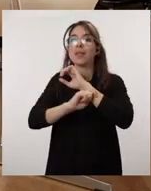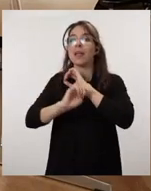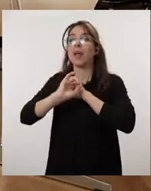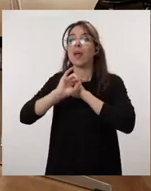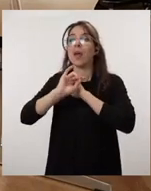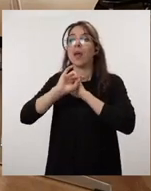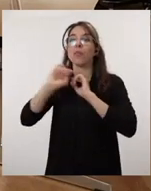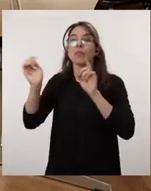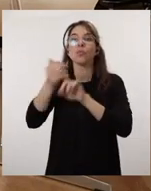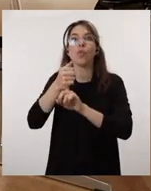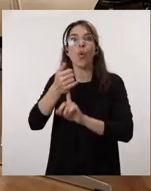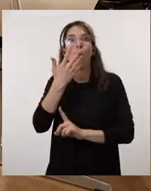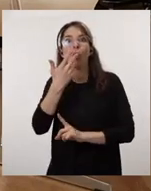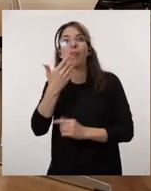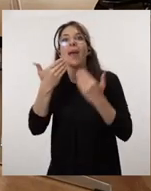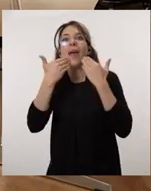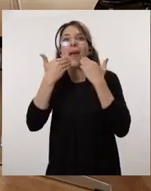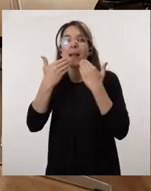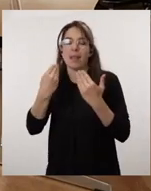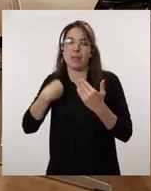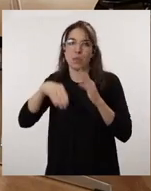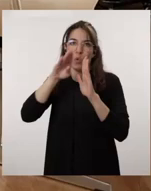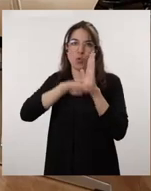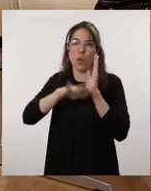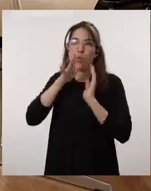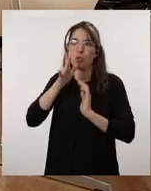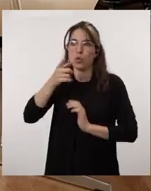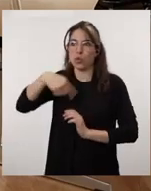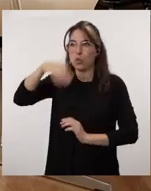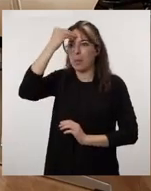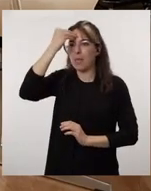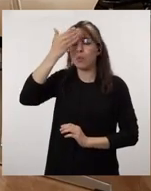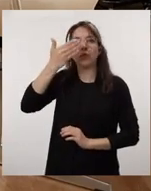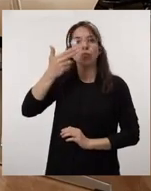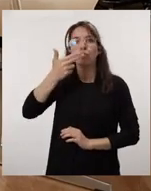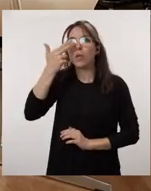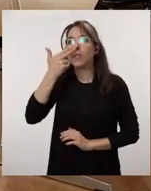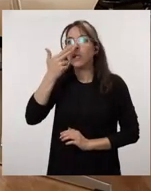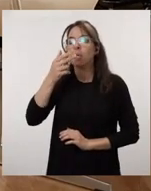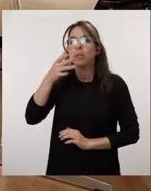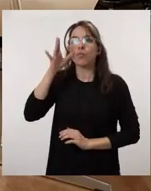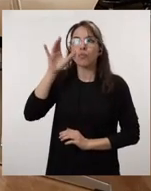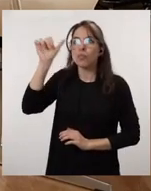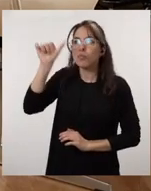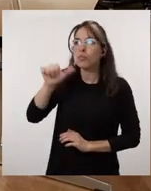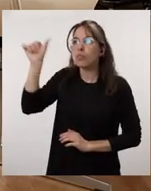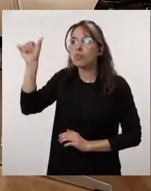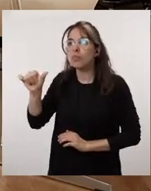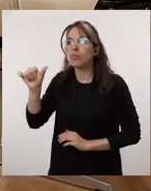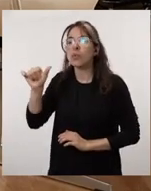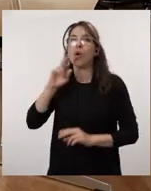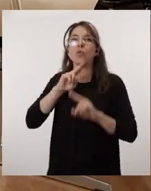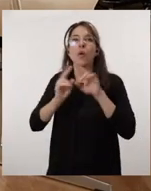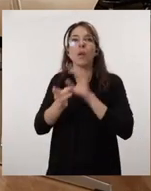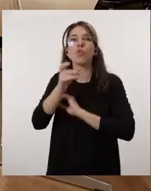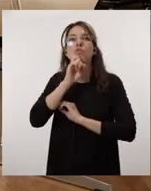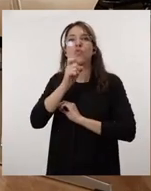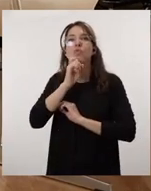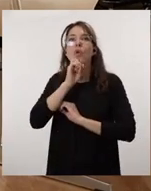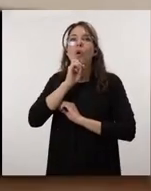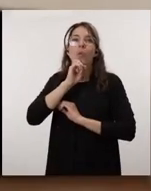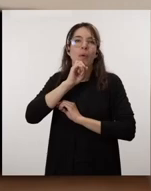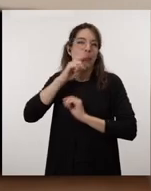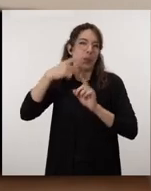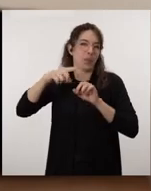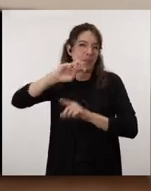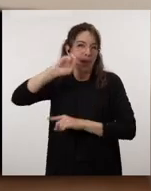programa y por eso nos parecía tan interesante escucharlos de primera mano pues como surge el nombre y todo lo que hay detrás muchísimas gracias a